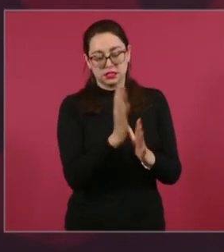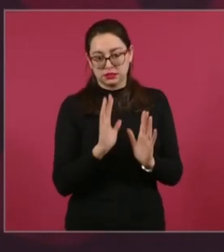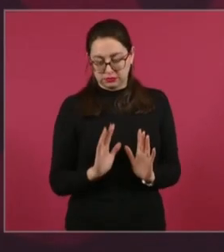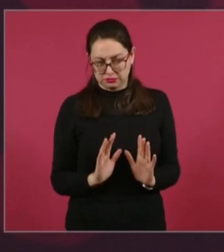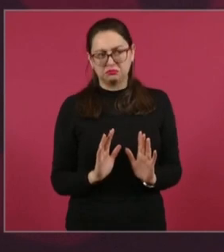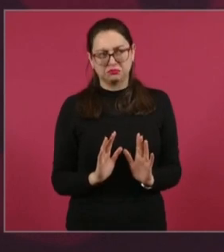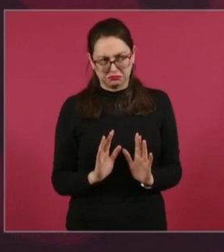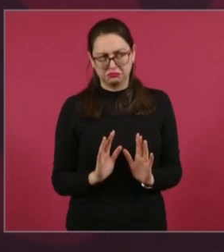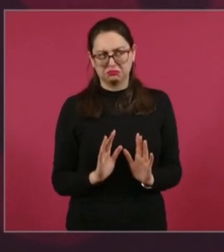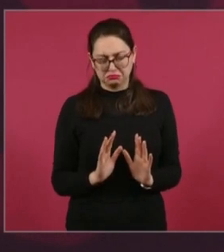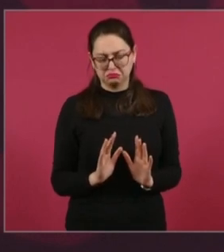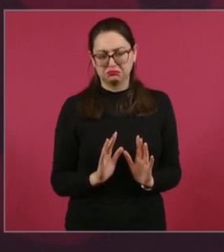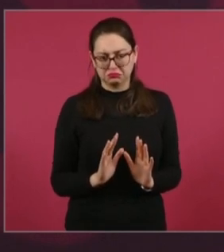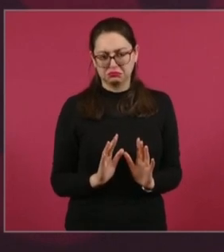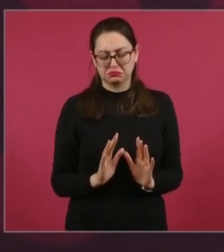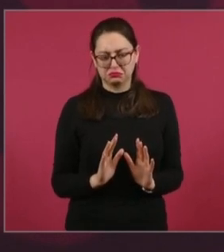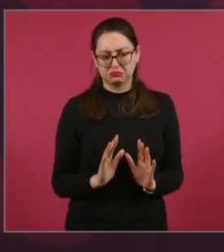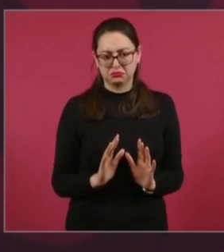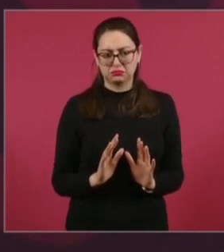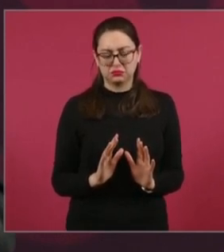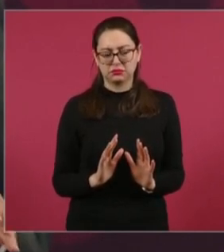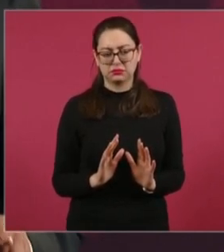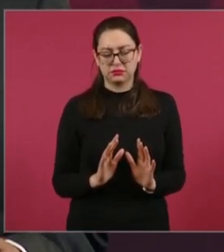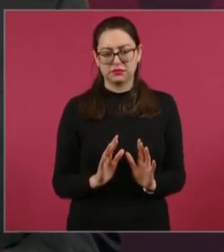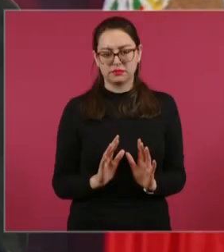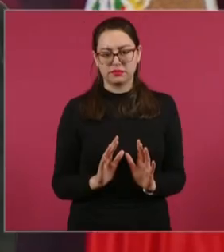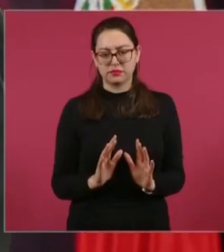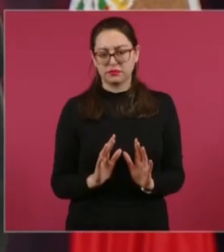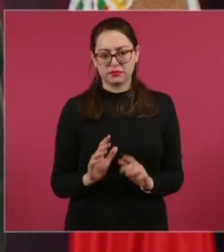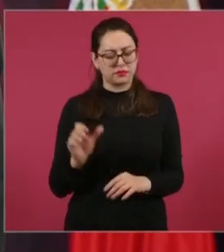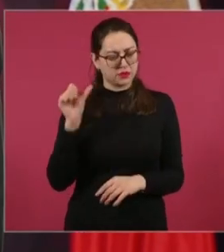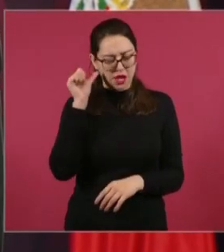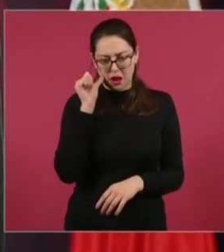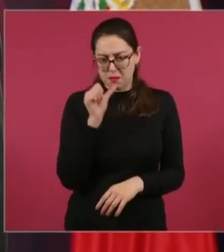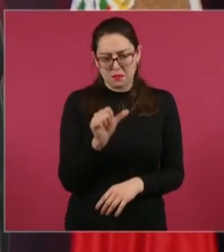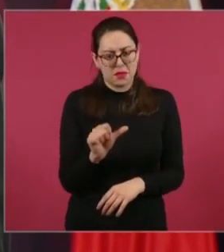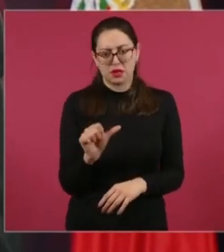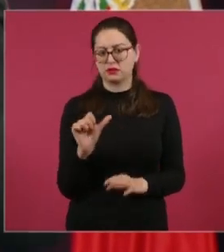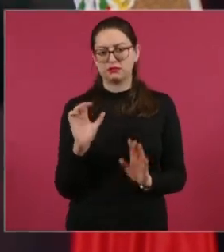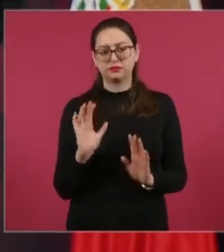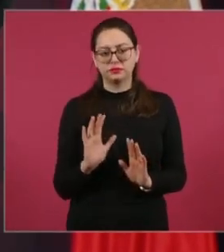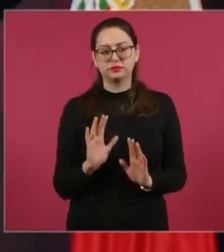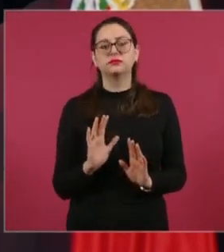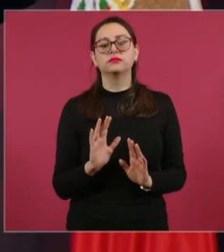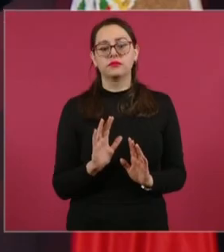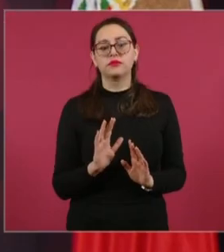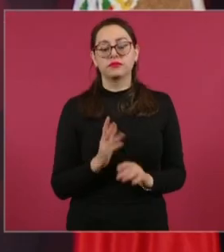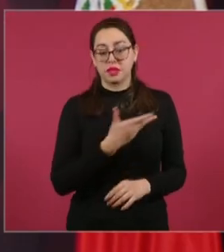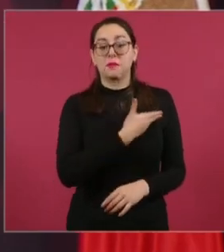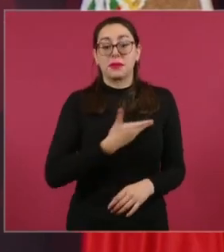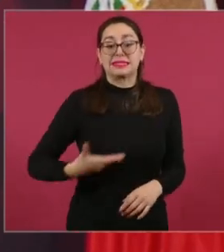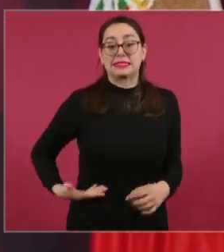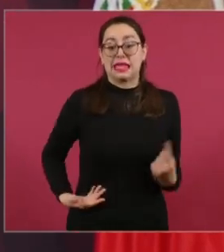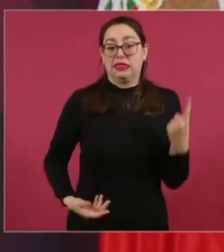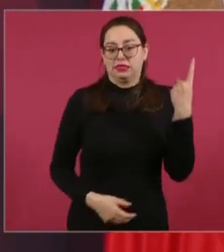en pie de igualdad. Sí, él,